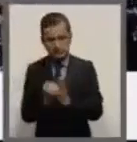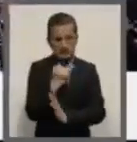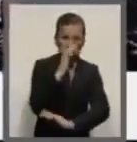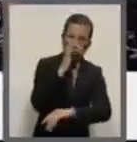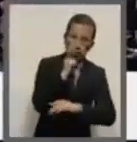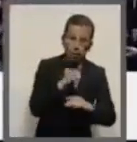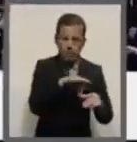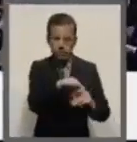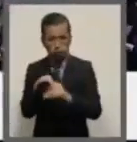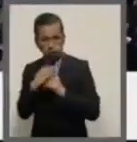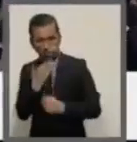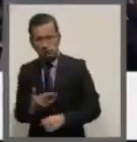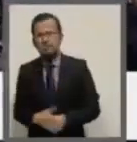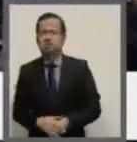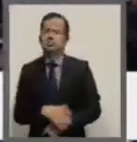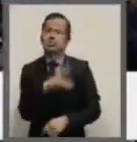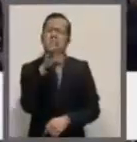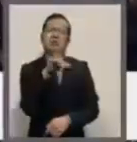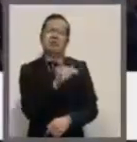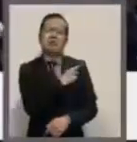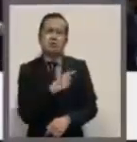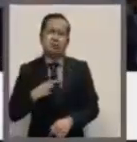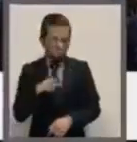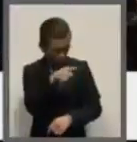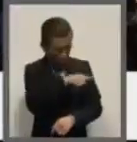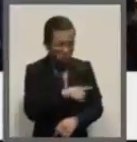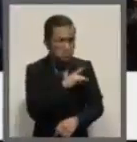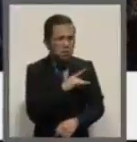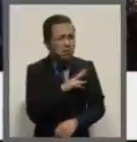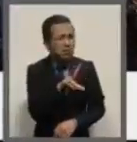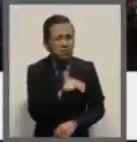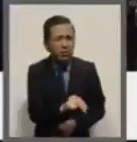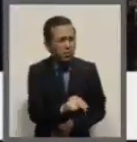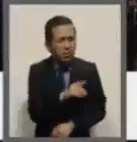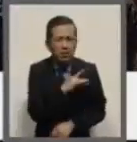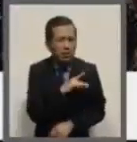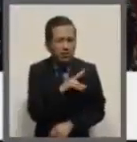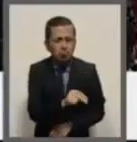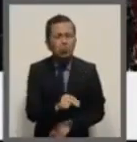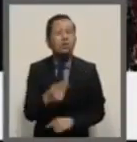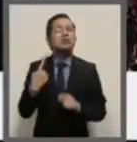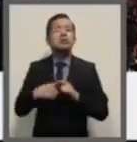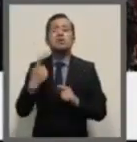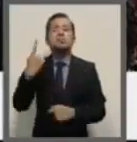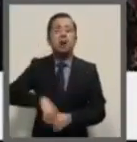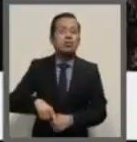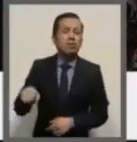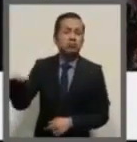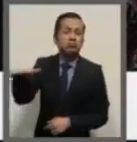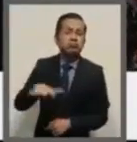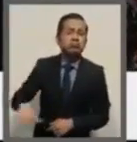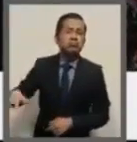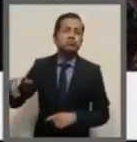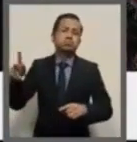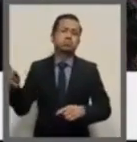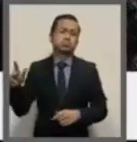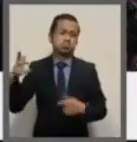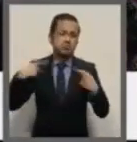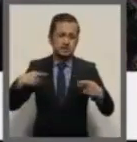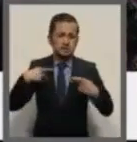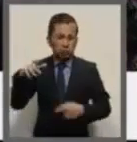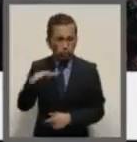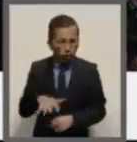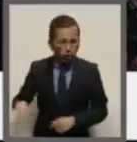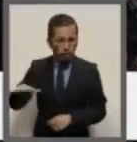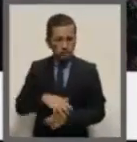de su voto. No tengan miedo, que el pueblo hable. La revocación del mandato